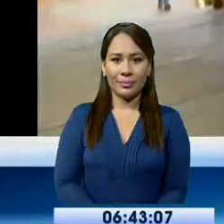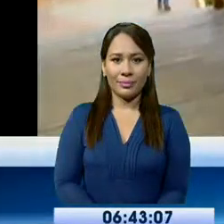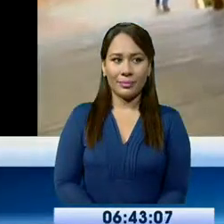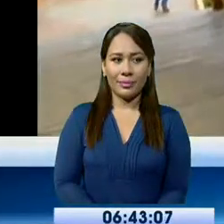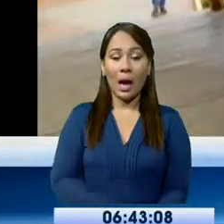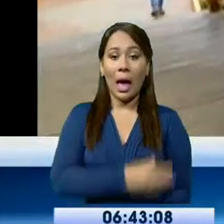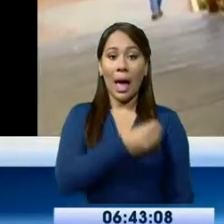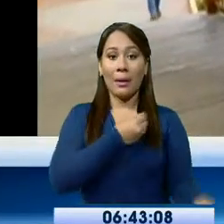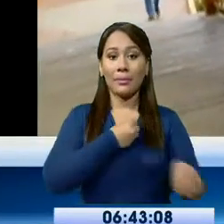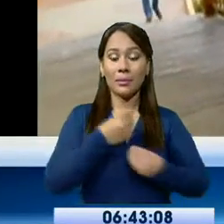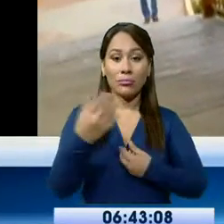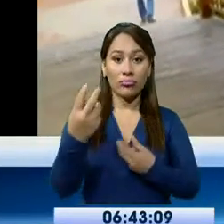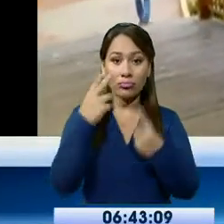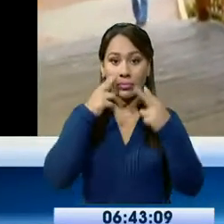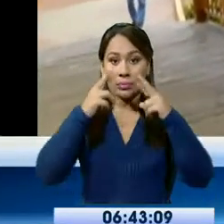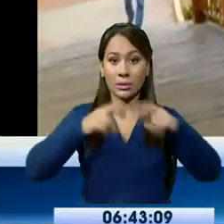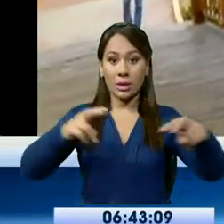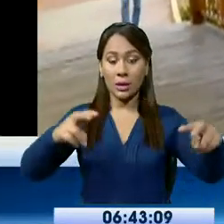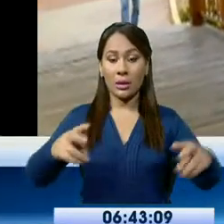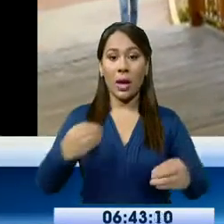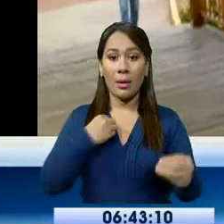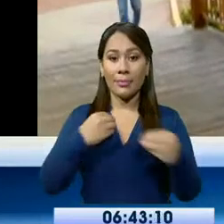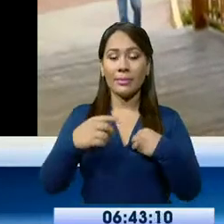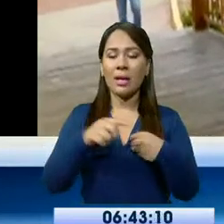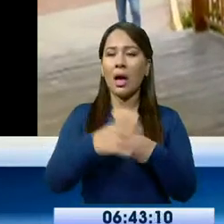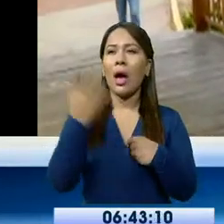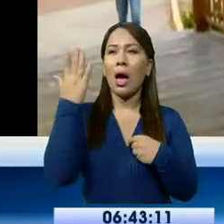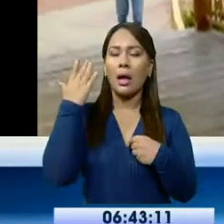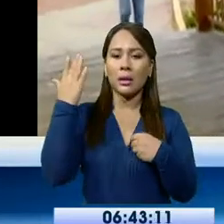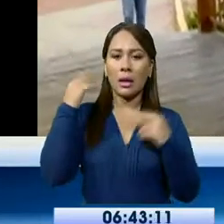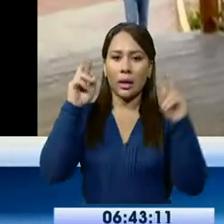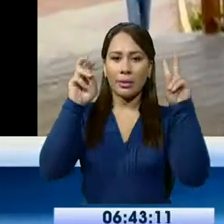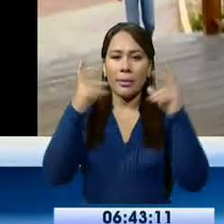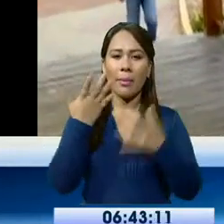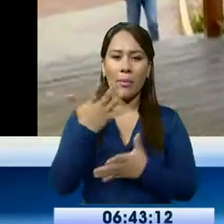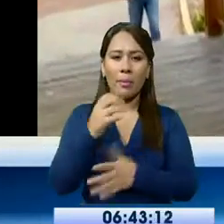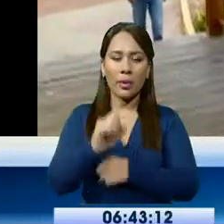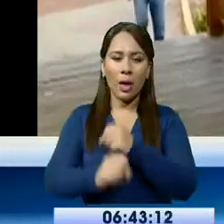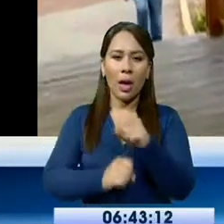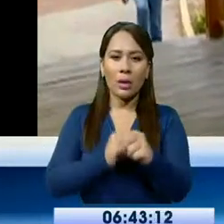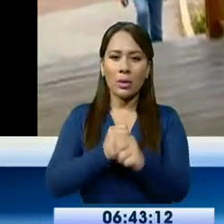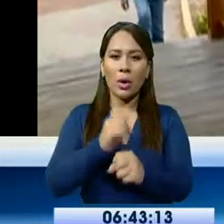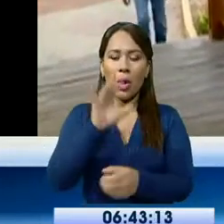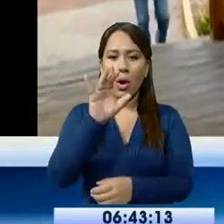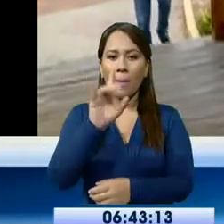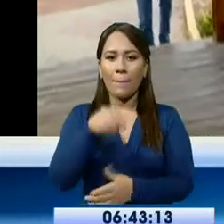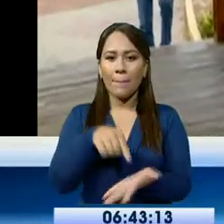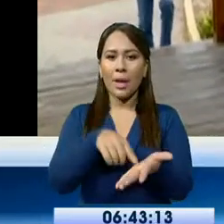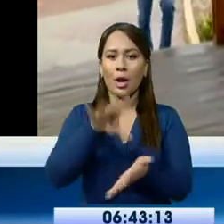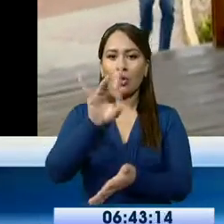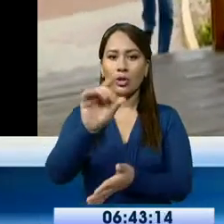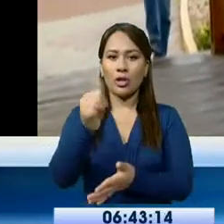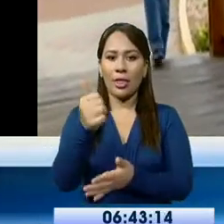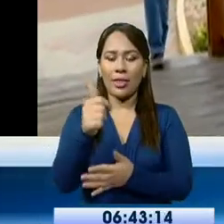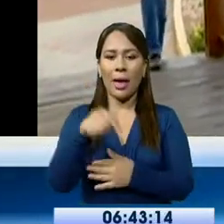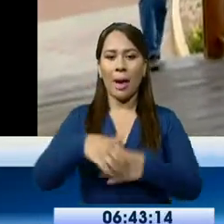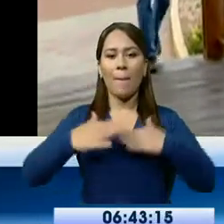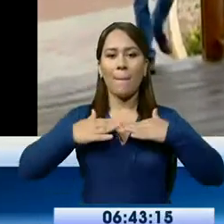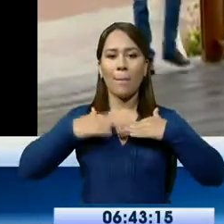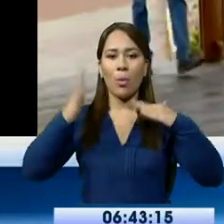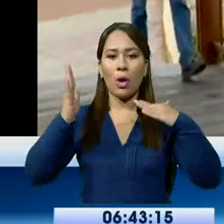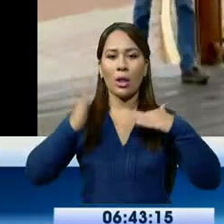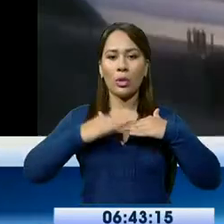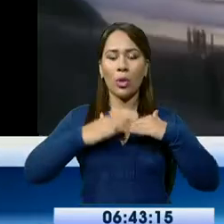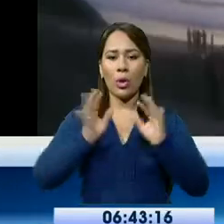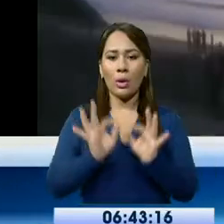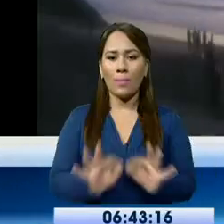Según la recopilación de información del Archivo Histórico de Manglar Alto, por el año de 1810 Manglar Alto era uno de los puertos más importantes del